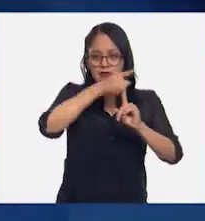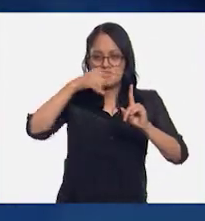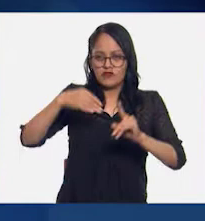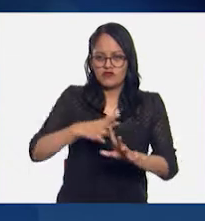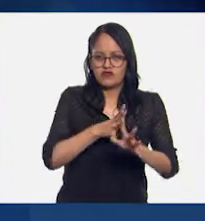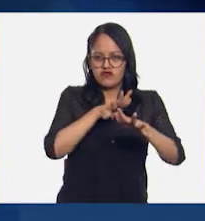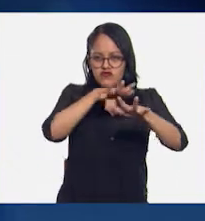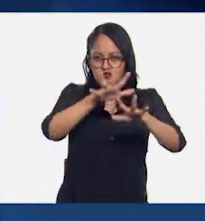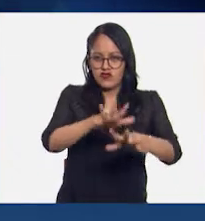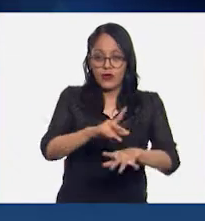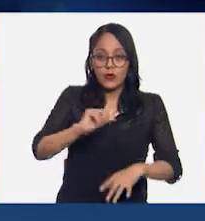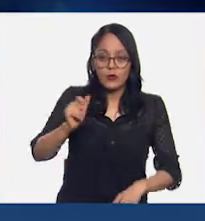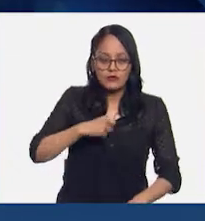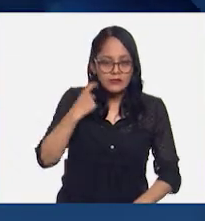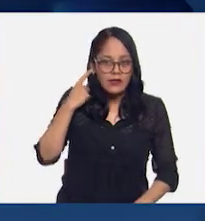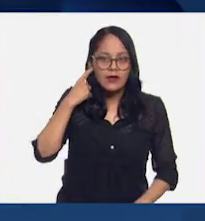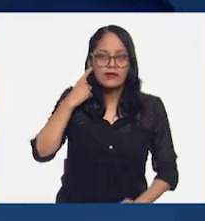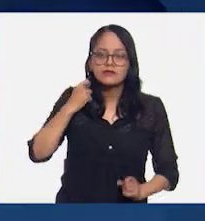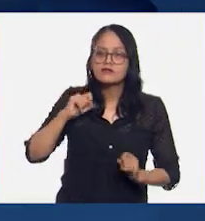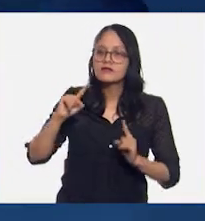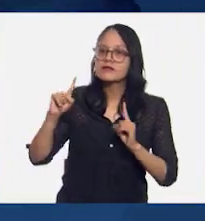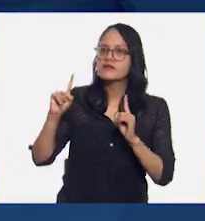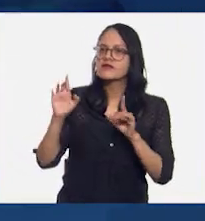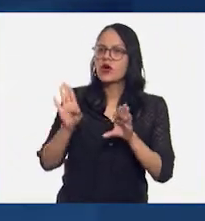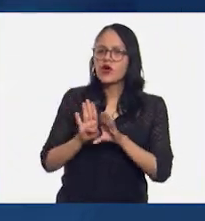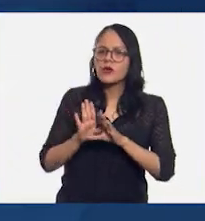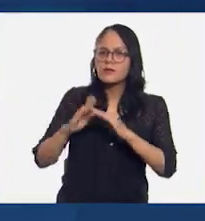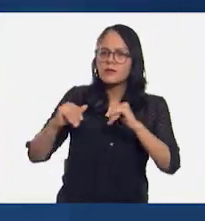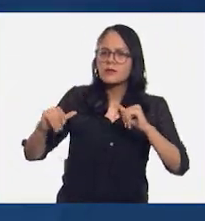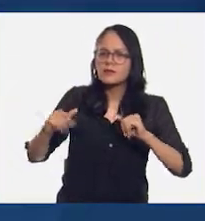la mirada diciendo, ¿cómo me acercaré al océano?